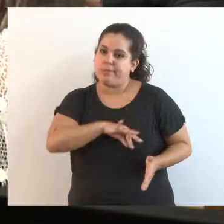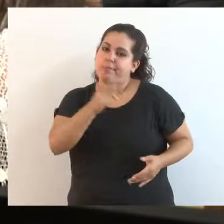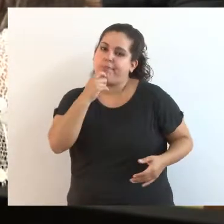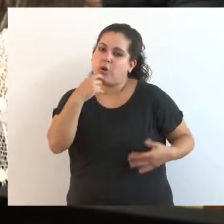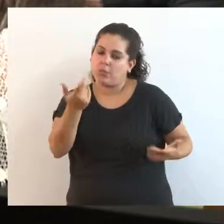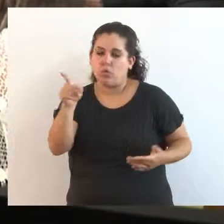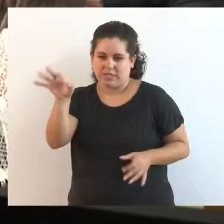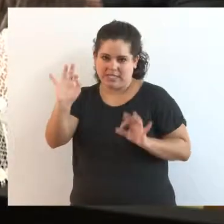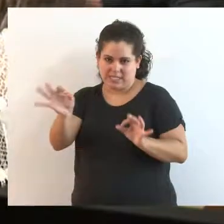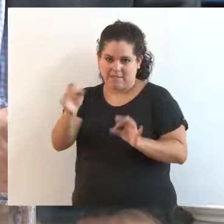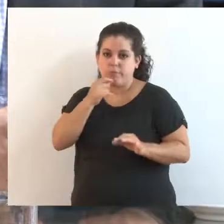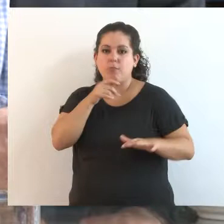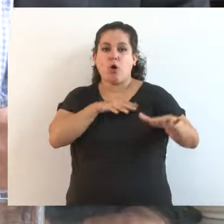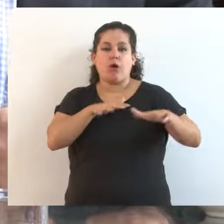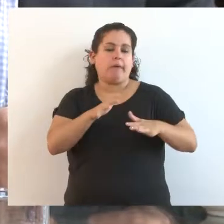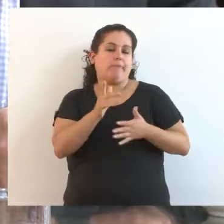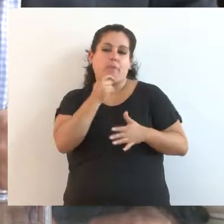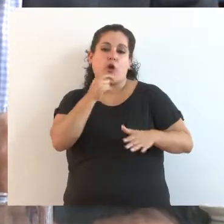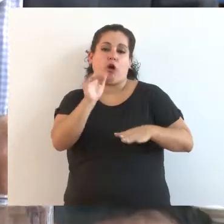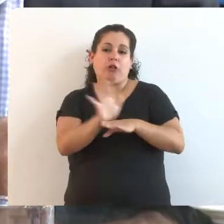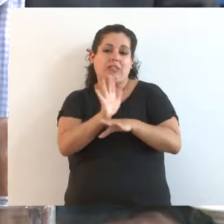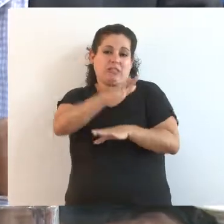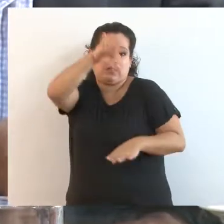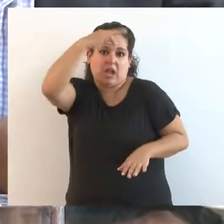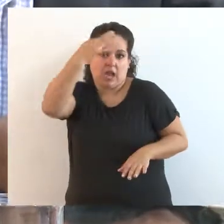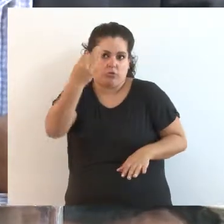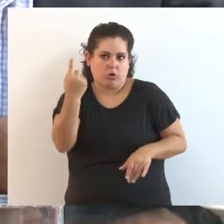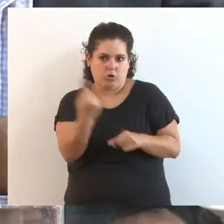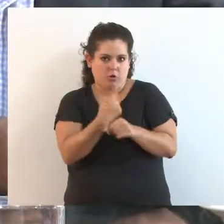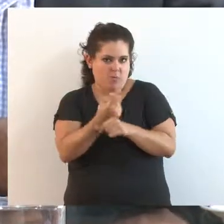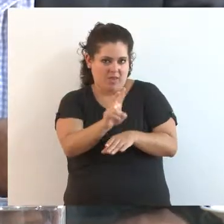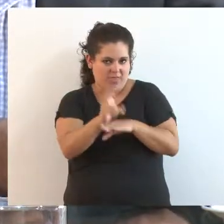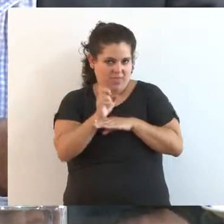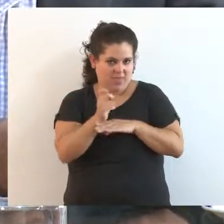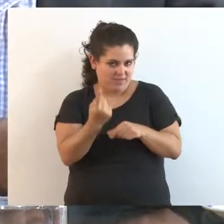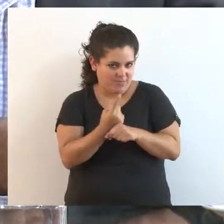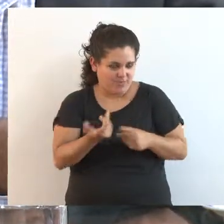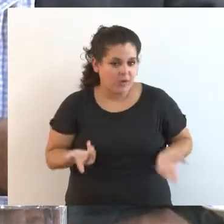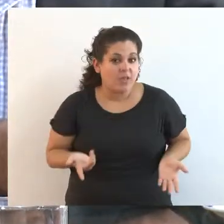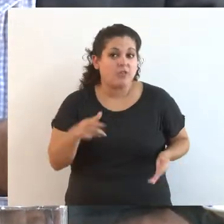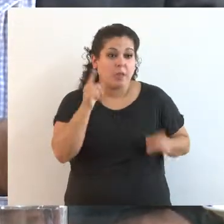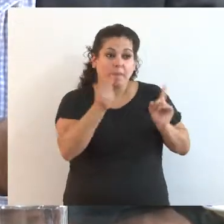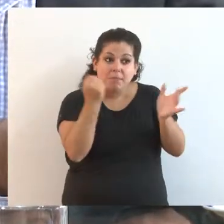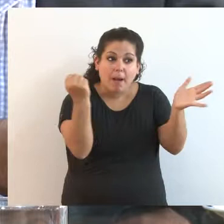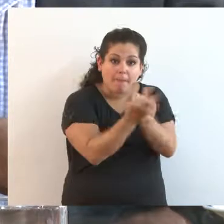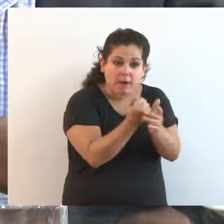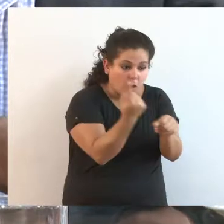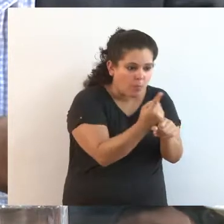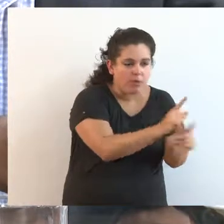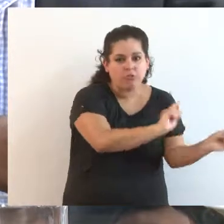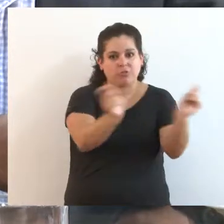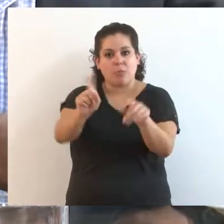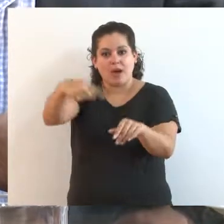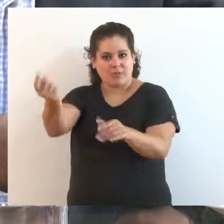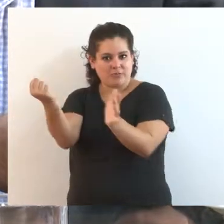de ganancias y, por ejemplo, no sé, usted sabe que si se dedican a la actividad teatral, por ejemplo, no está contemplada impositivamente, o sea que quizás esas